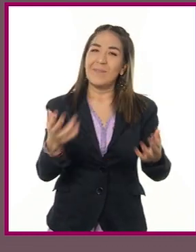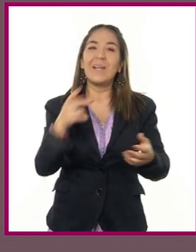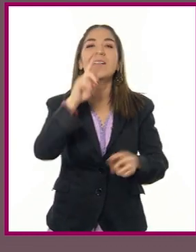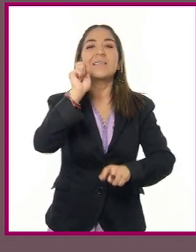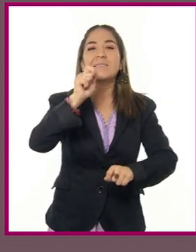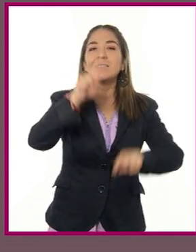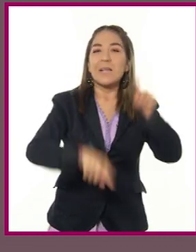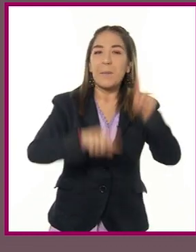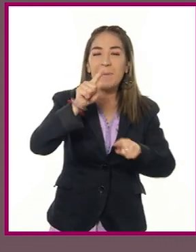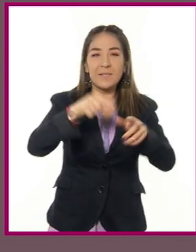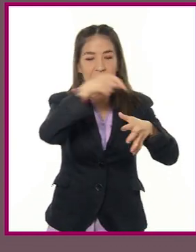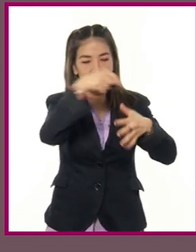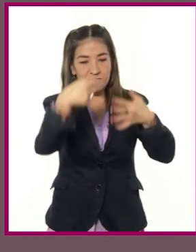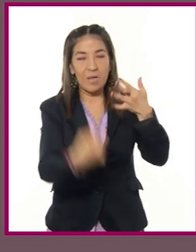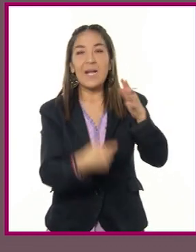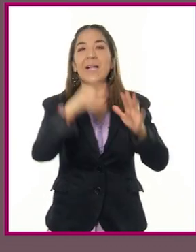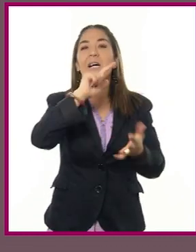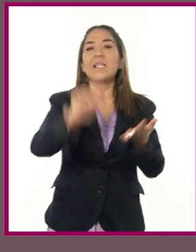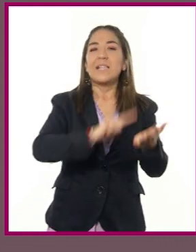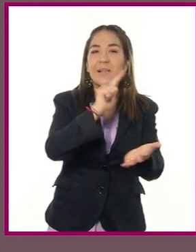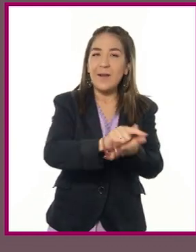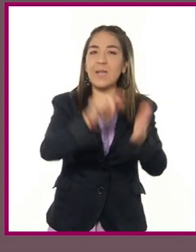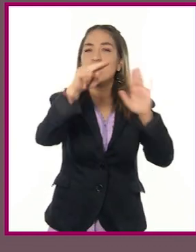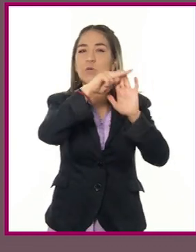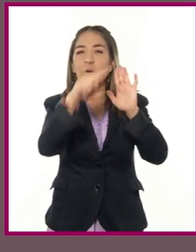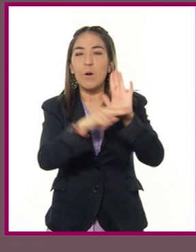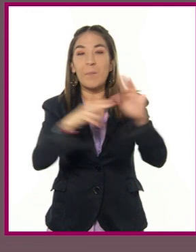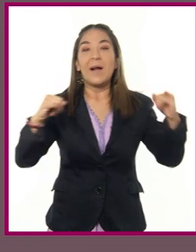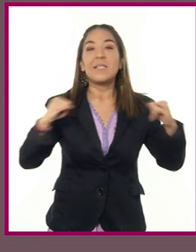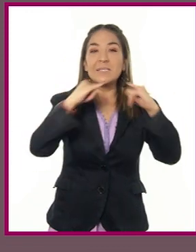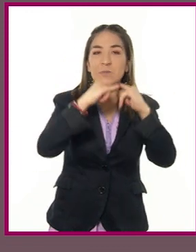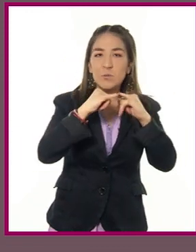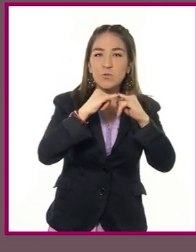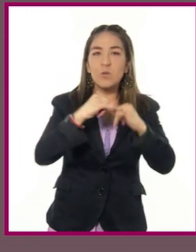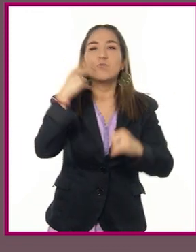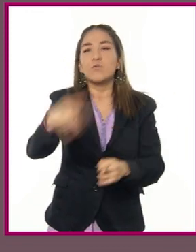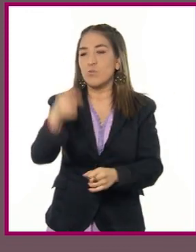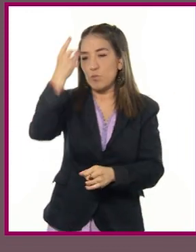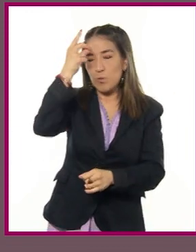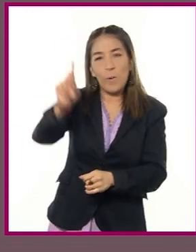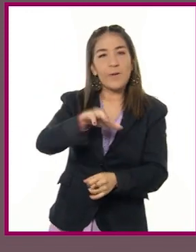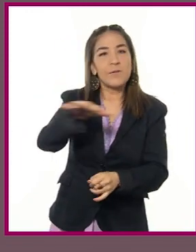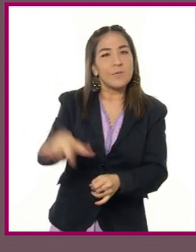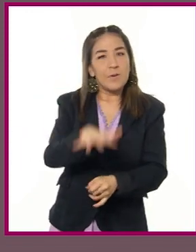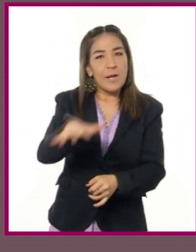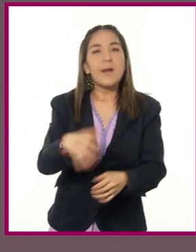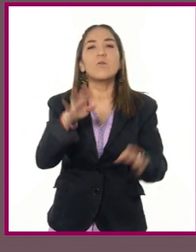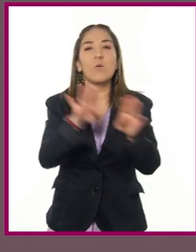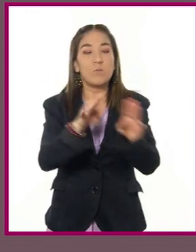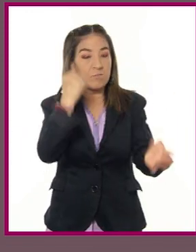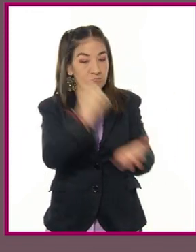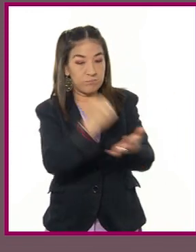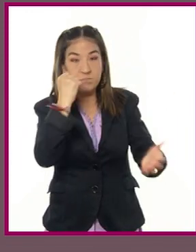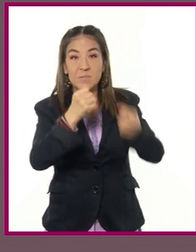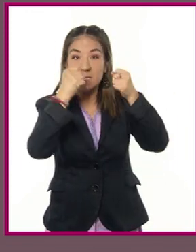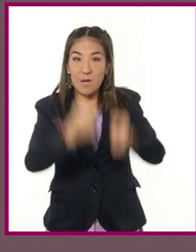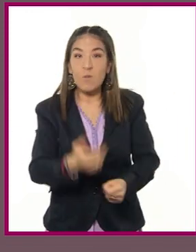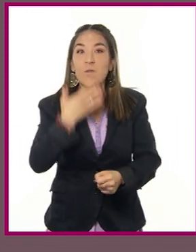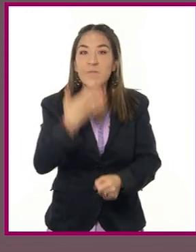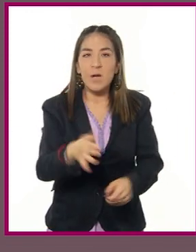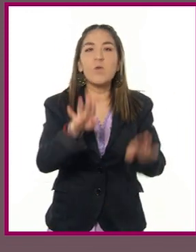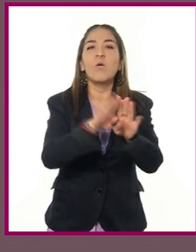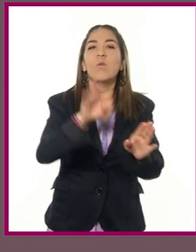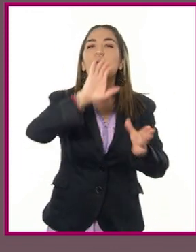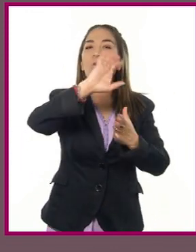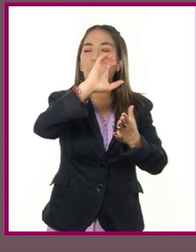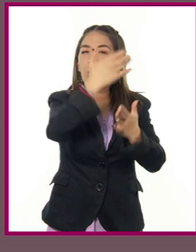leyes, normas, instituciones, derechos de propiedad, patentes, legislación sobre contratos,